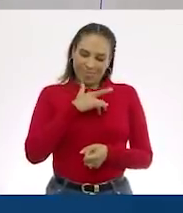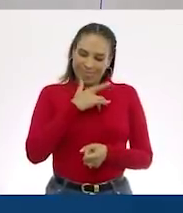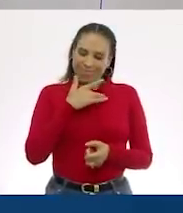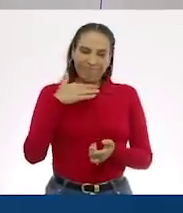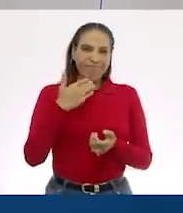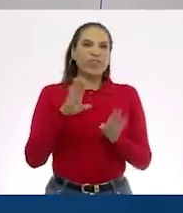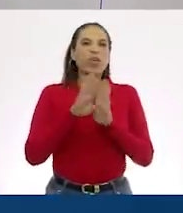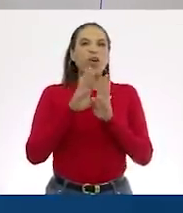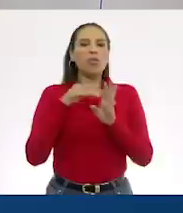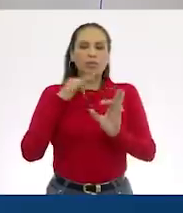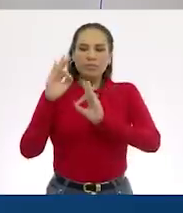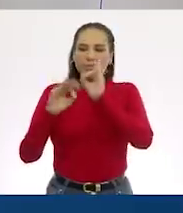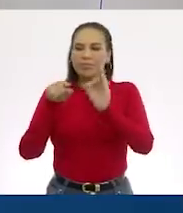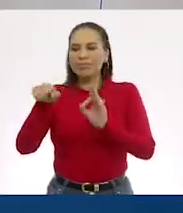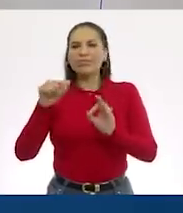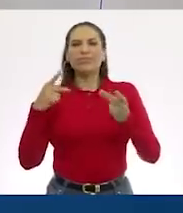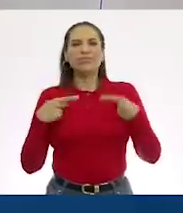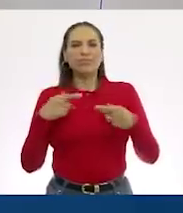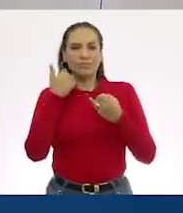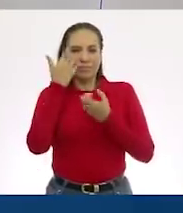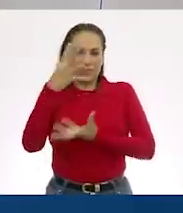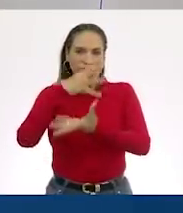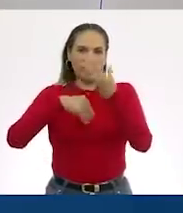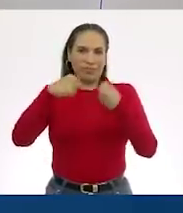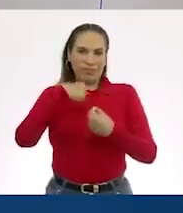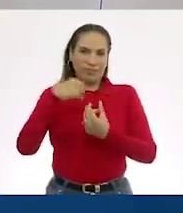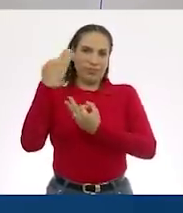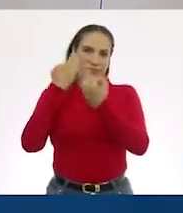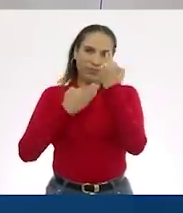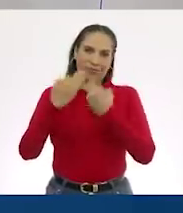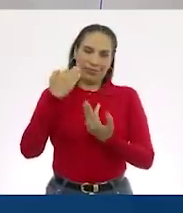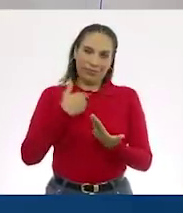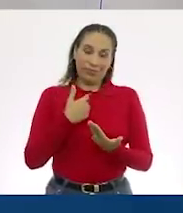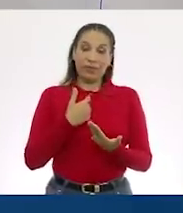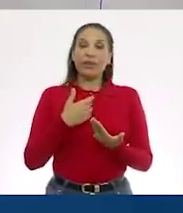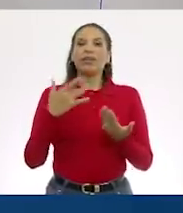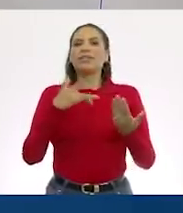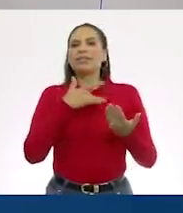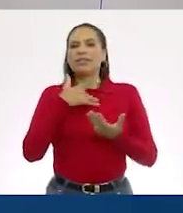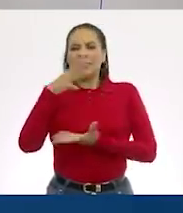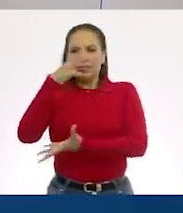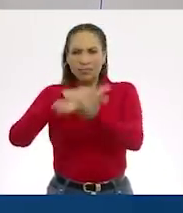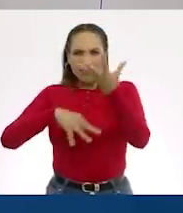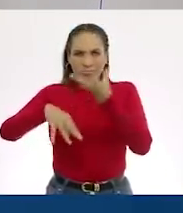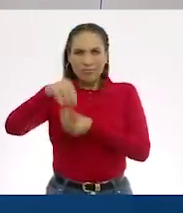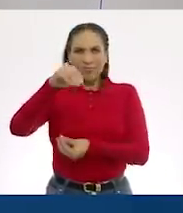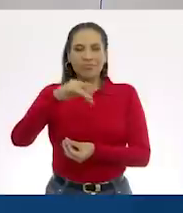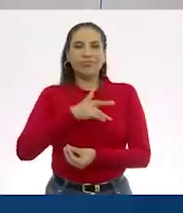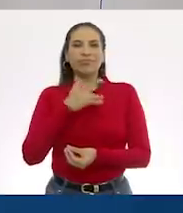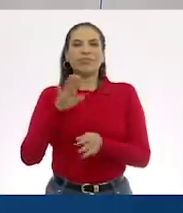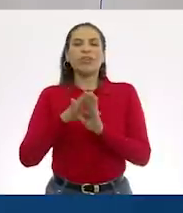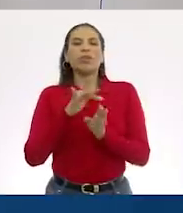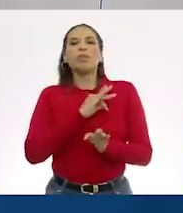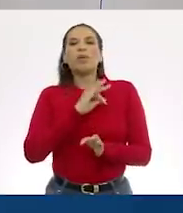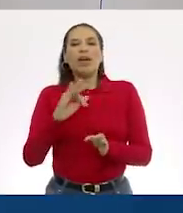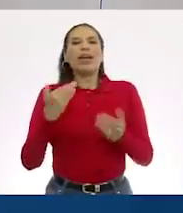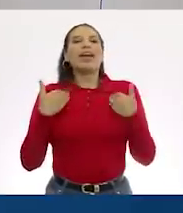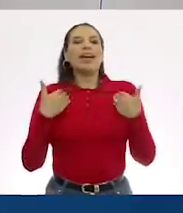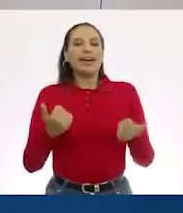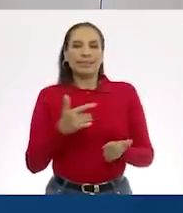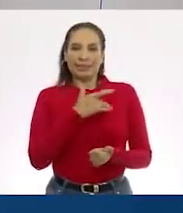de tratar al otro como quiera que me traten a mí. La empatía me permite comprender y